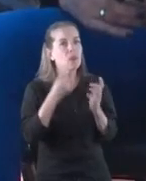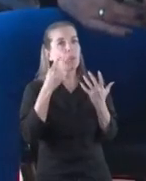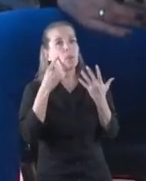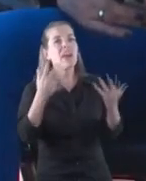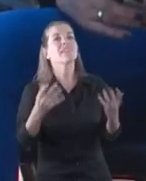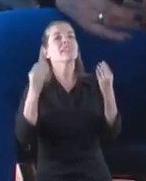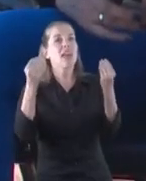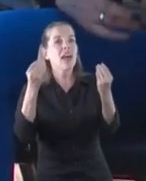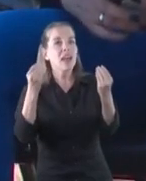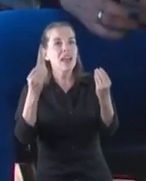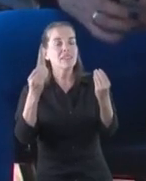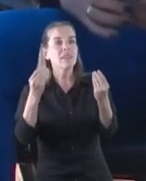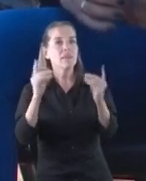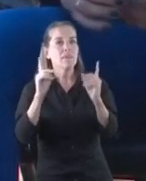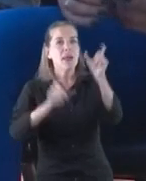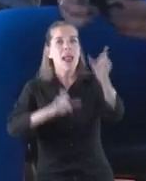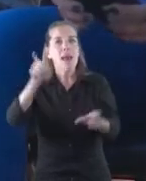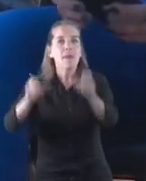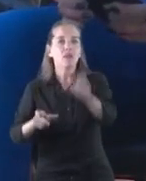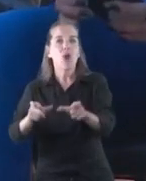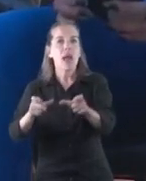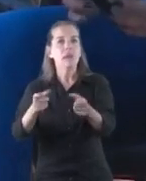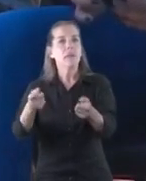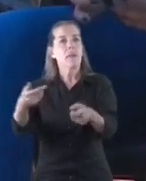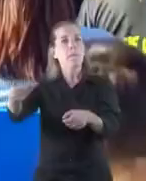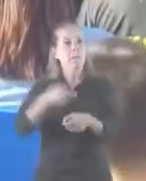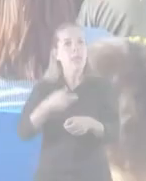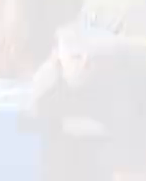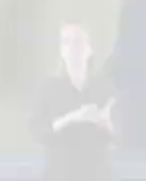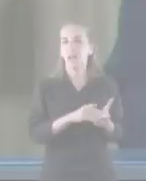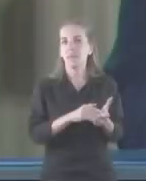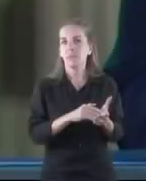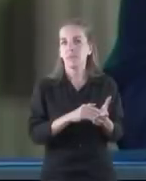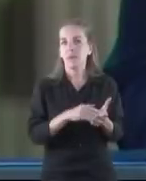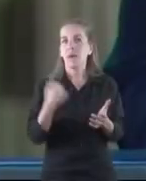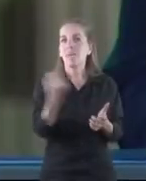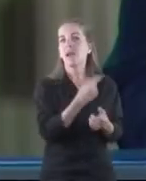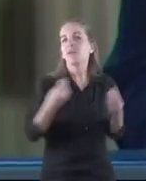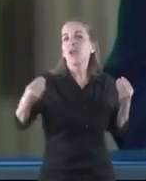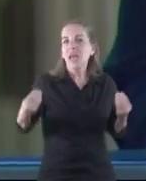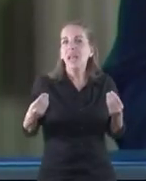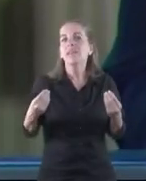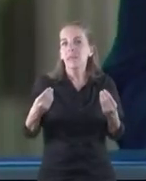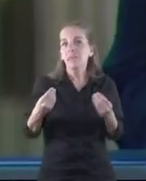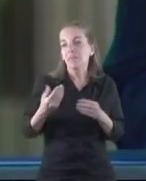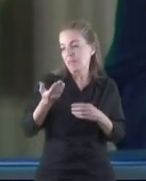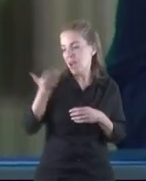funciones que nos da la ciudadanía, administrar eficientemente los recursos. La respuesta de la sociedad del día de